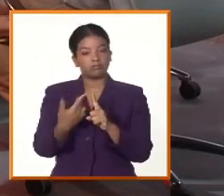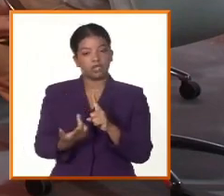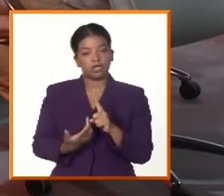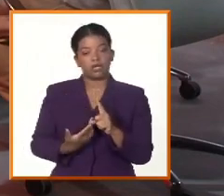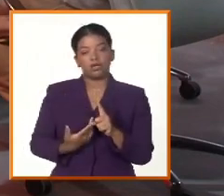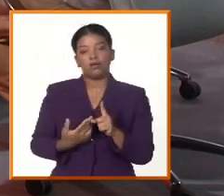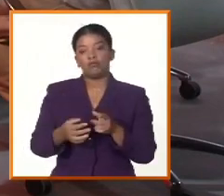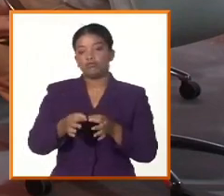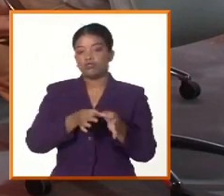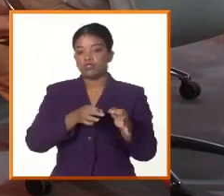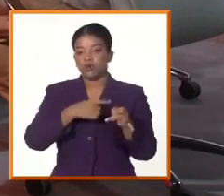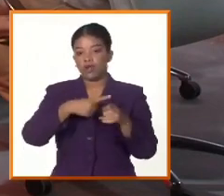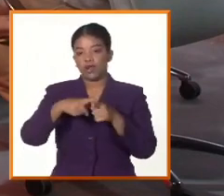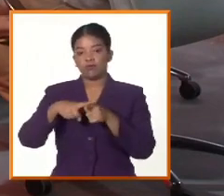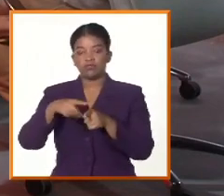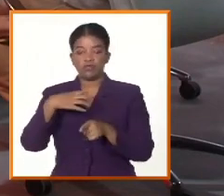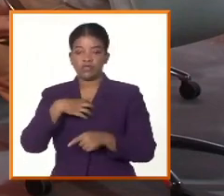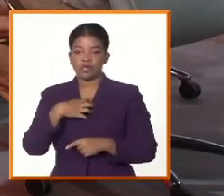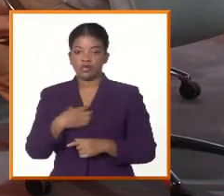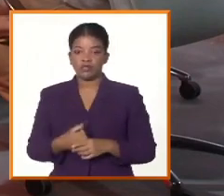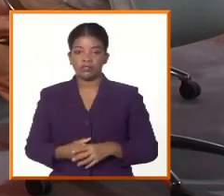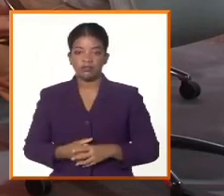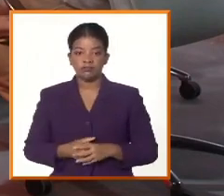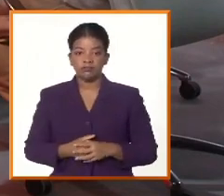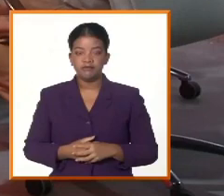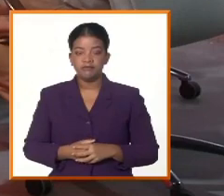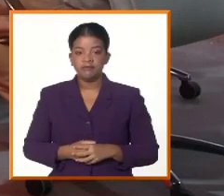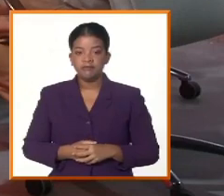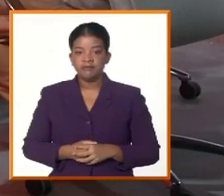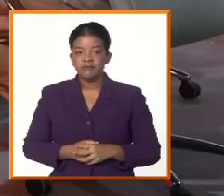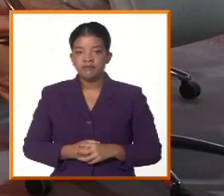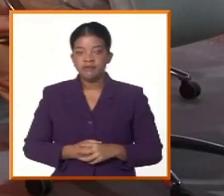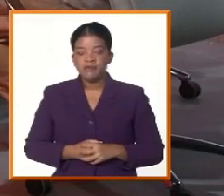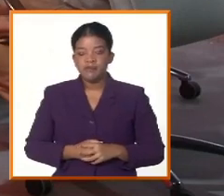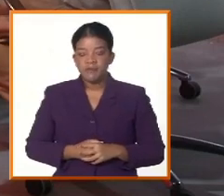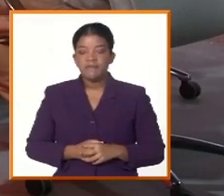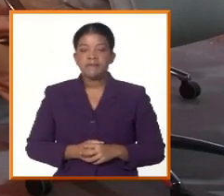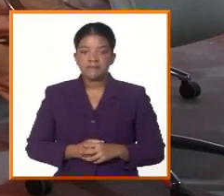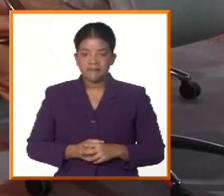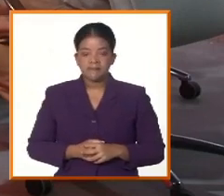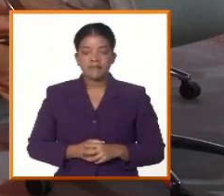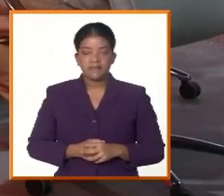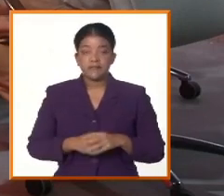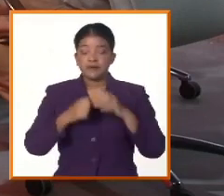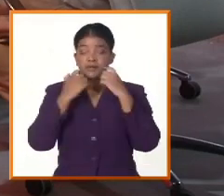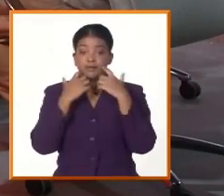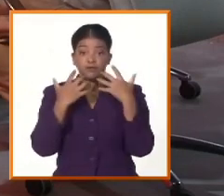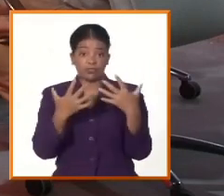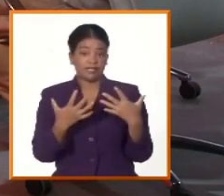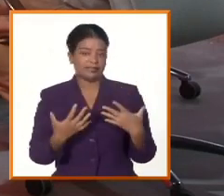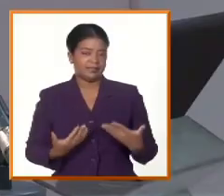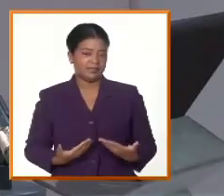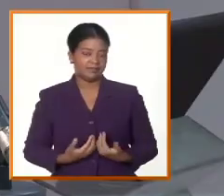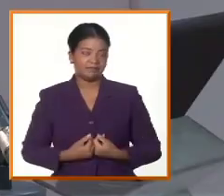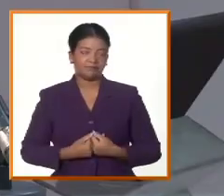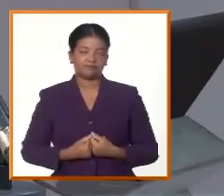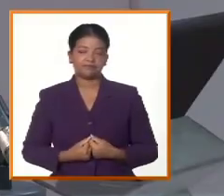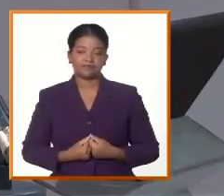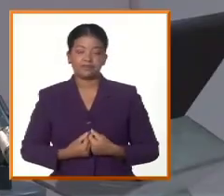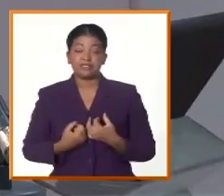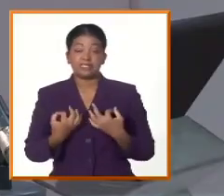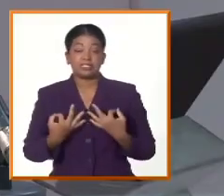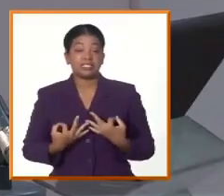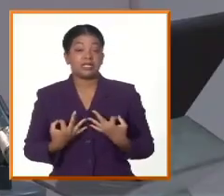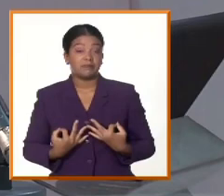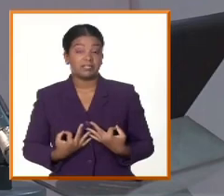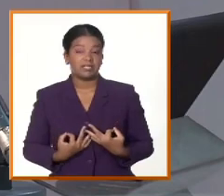los recursos con lo que cuenten ahí lo más importante yo creo que sí eso eso Es evidente uno de los fenómenos que siempre es el tema